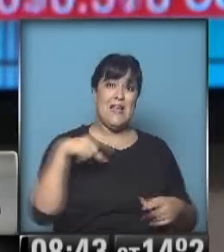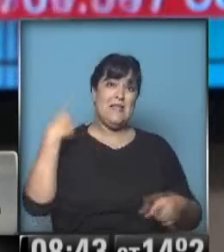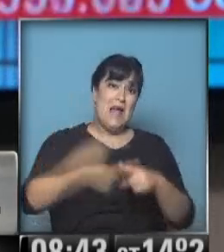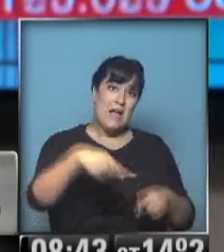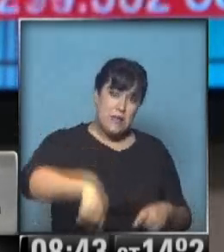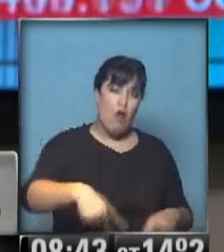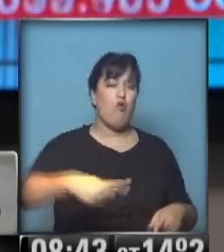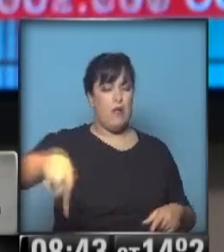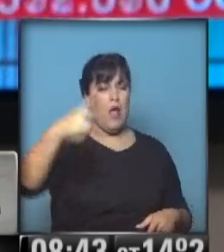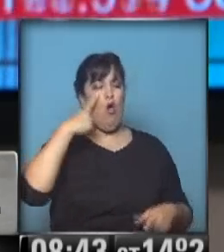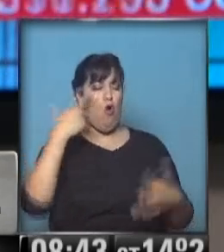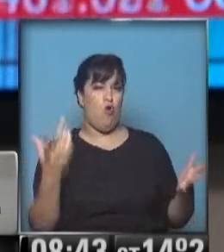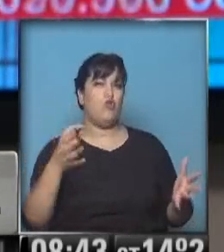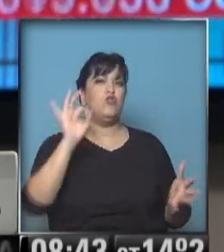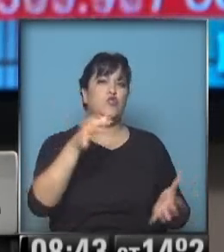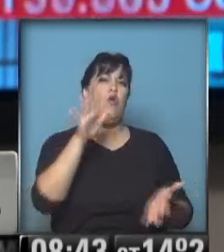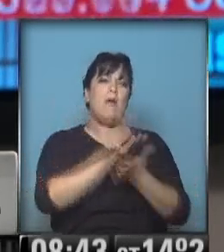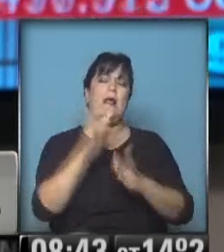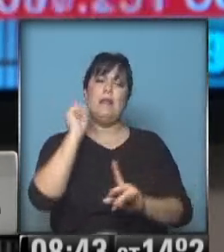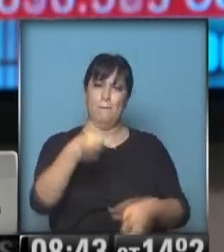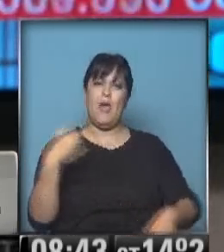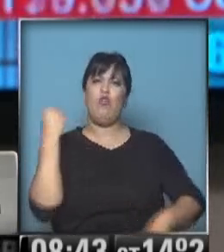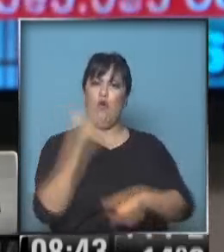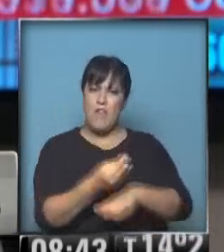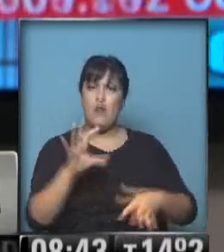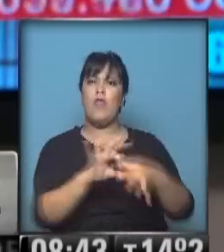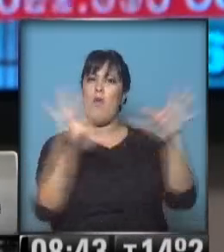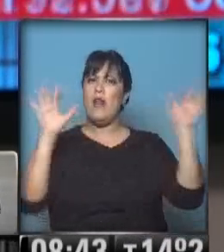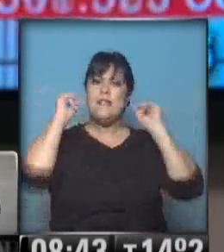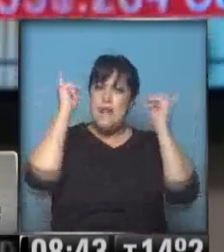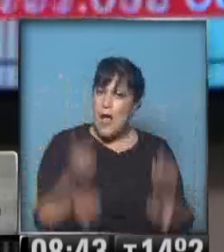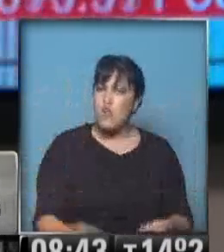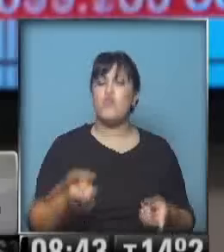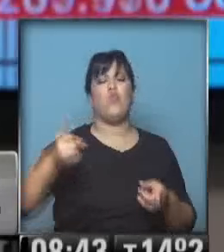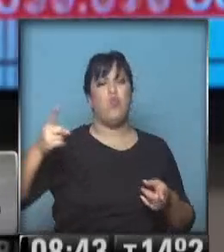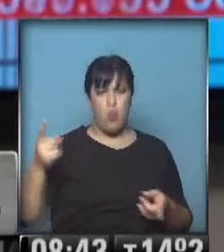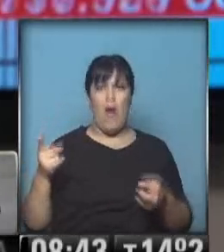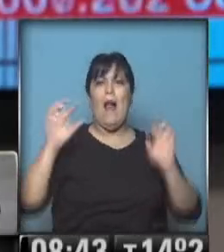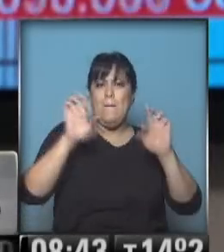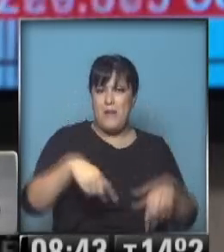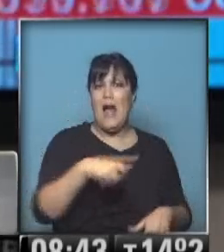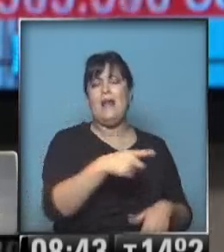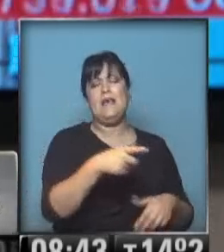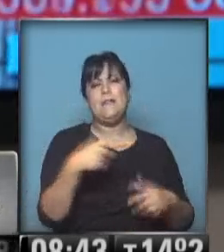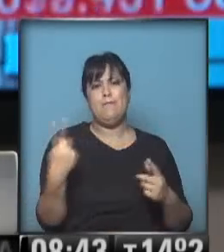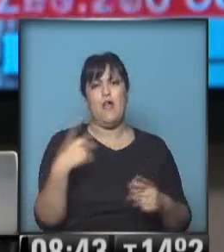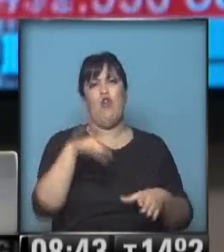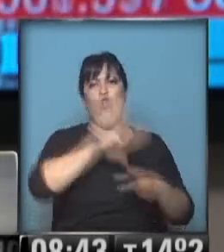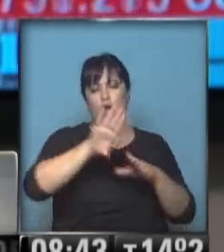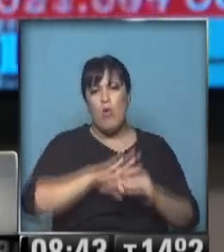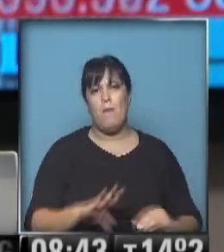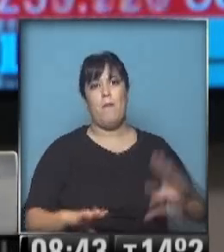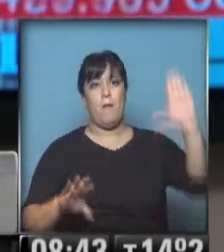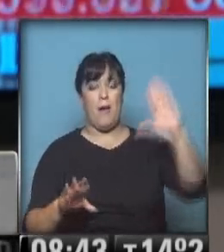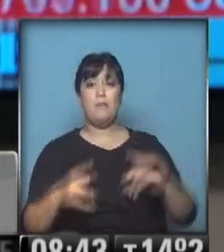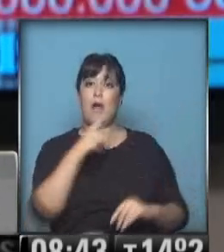lo que fueron inclusive con gobiernos democráticos las políticas de de nuevamente de endeudamiento de los 90 el final terrible